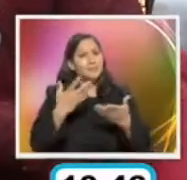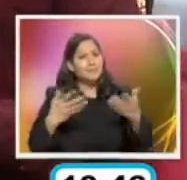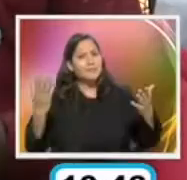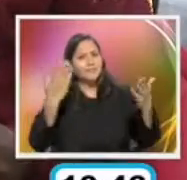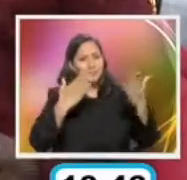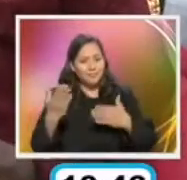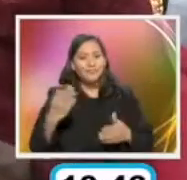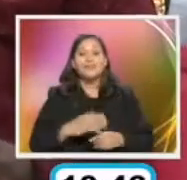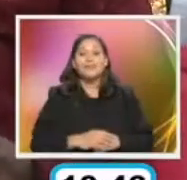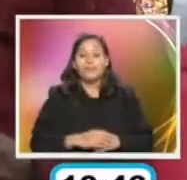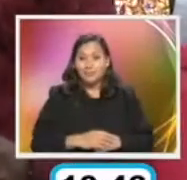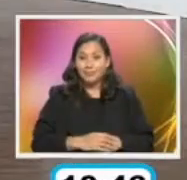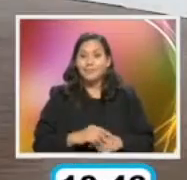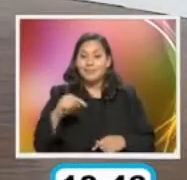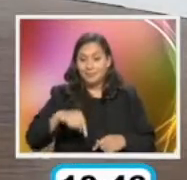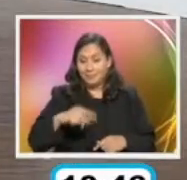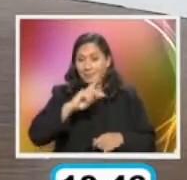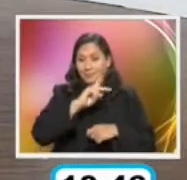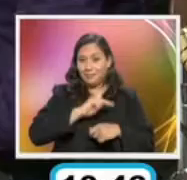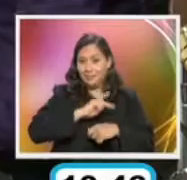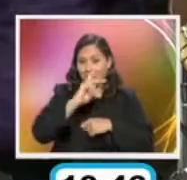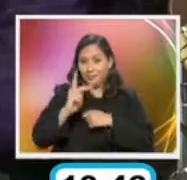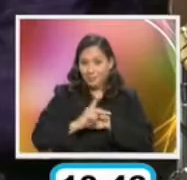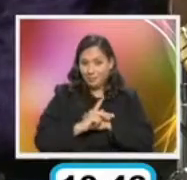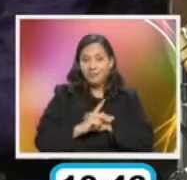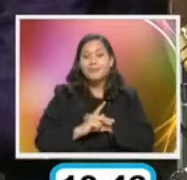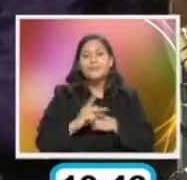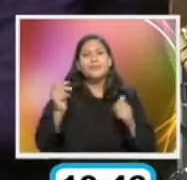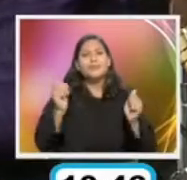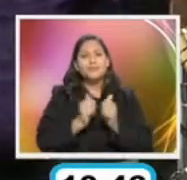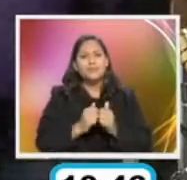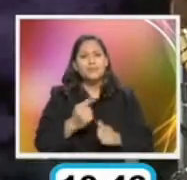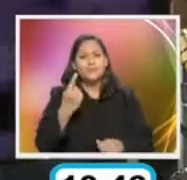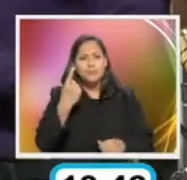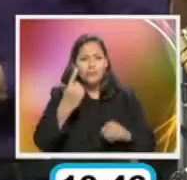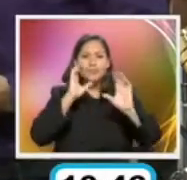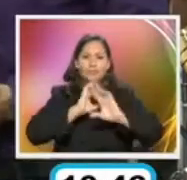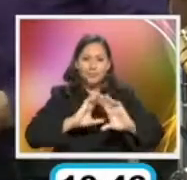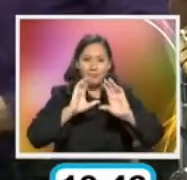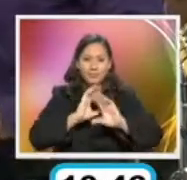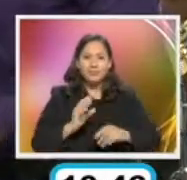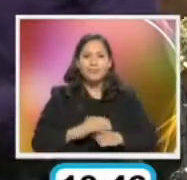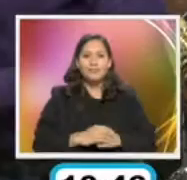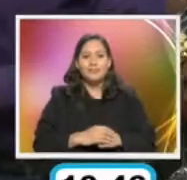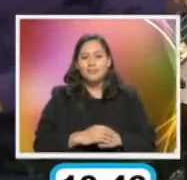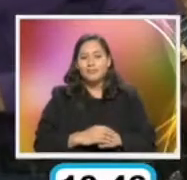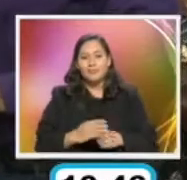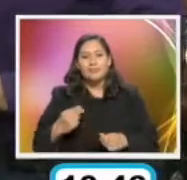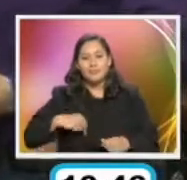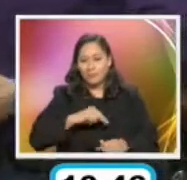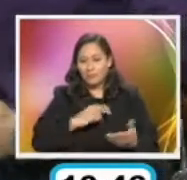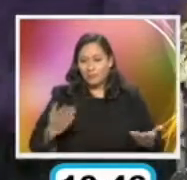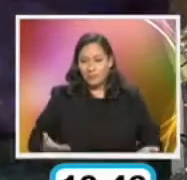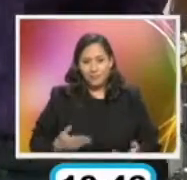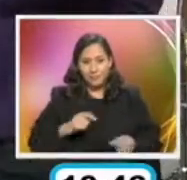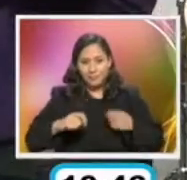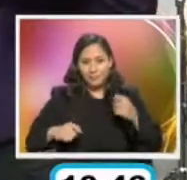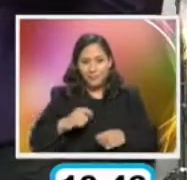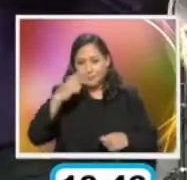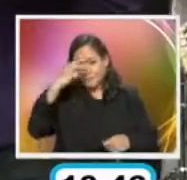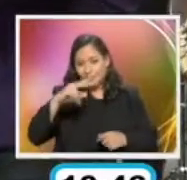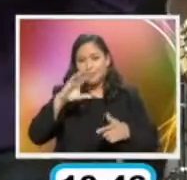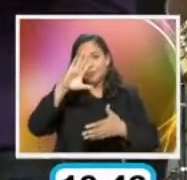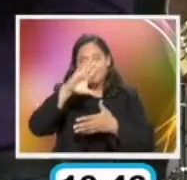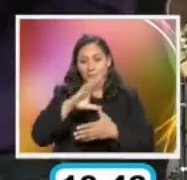éxito, ¿verdad? Que tuvieron aquí en nuestro país. Con una canción que nos puso a bailar a todo México y a